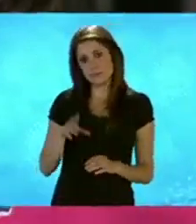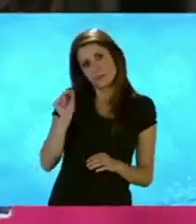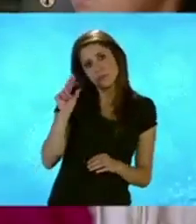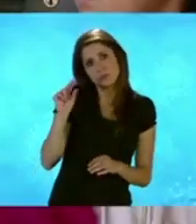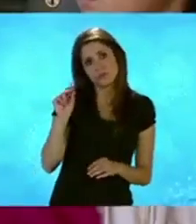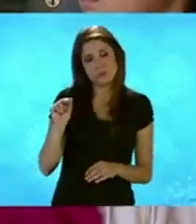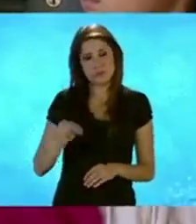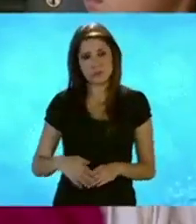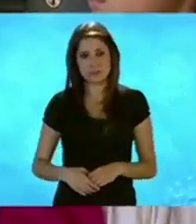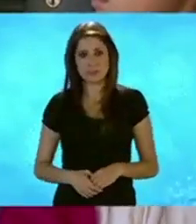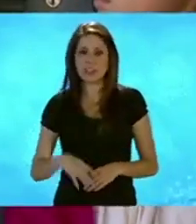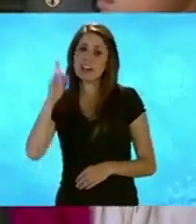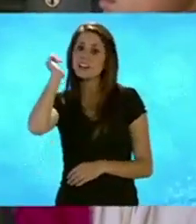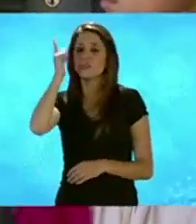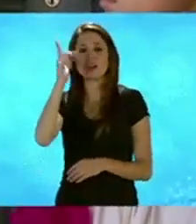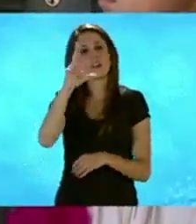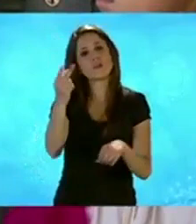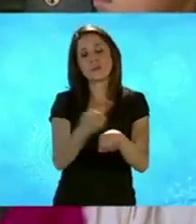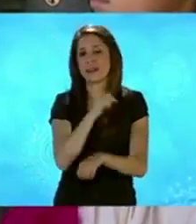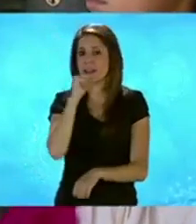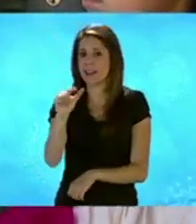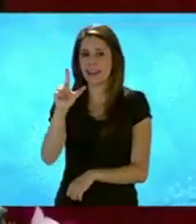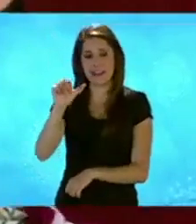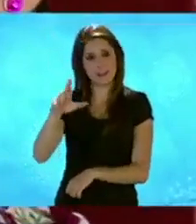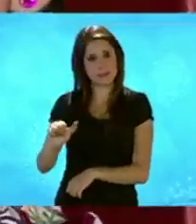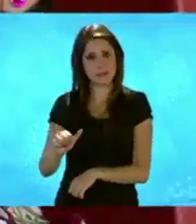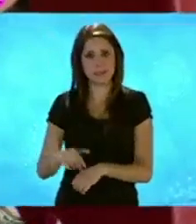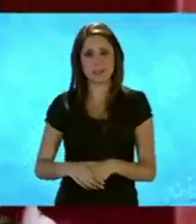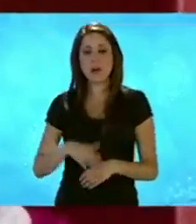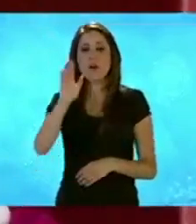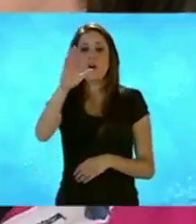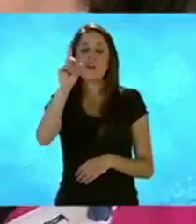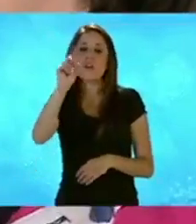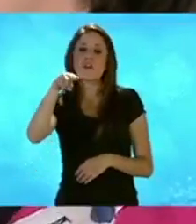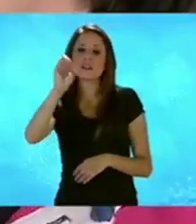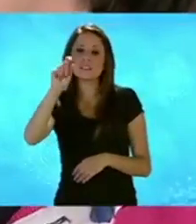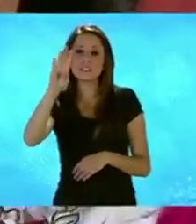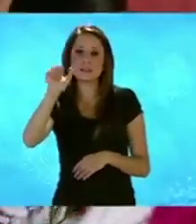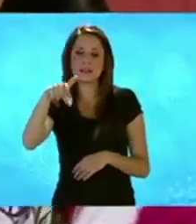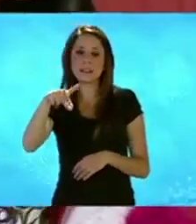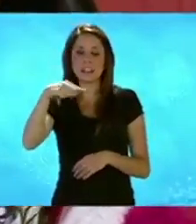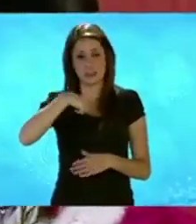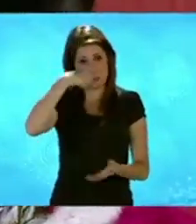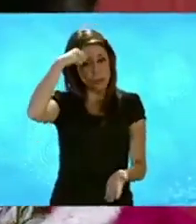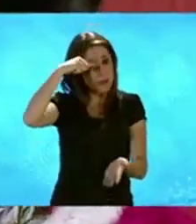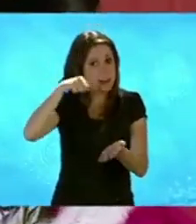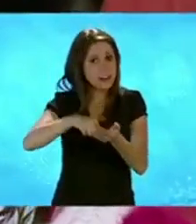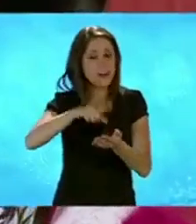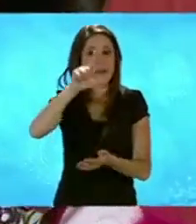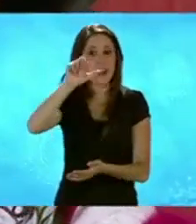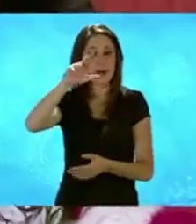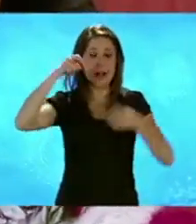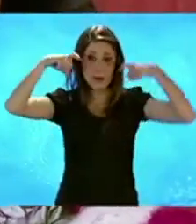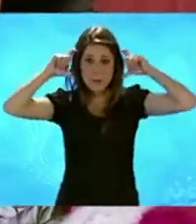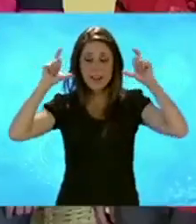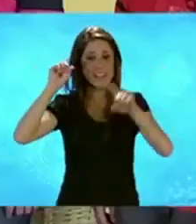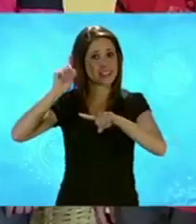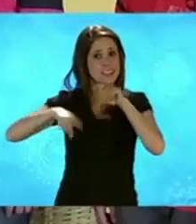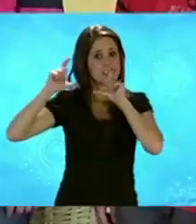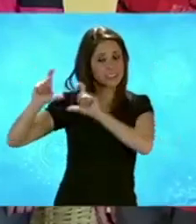No. Ojalá no le haya pasado nada. Don Esteban, creo que Laura se quitó sus